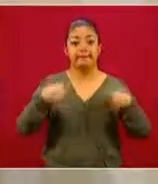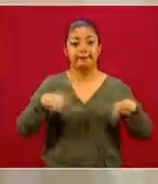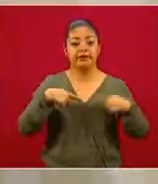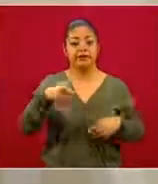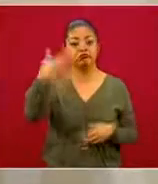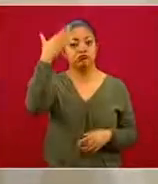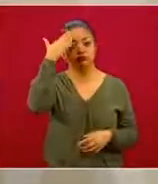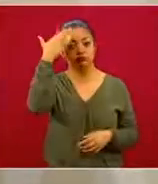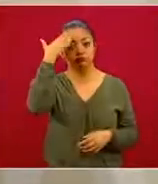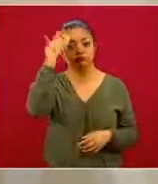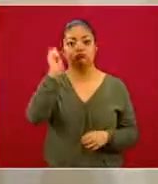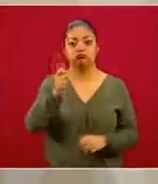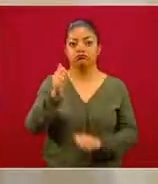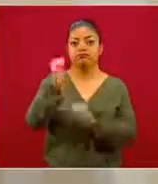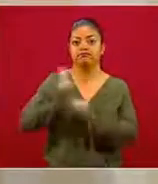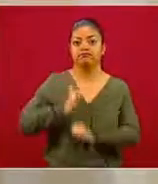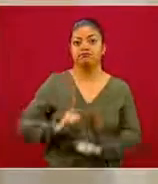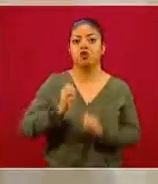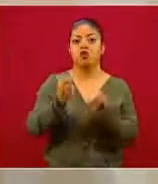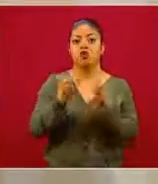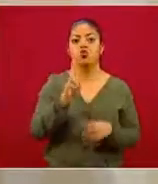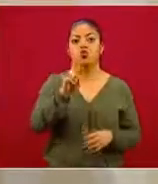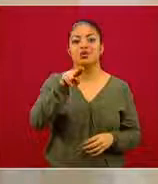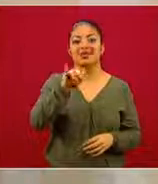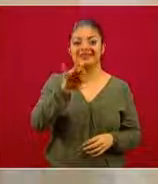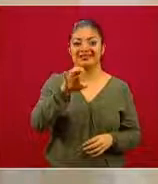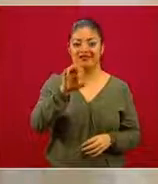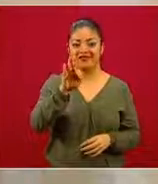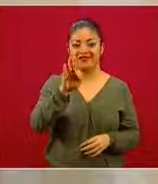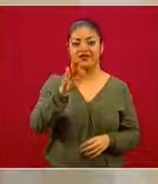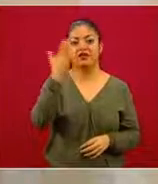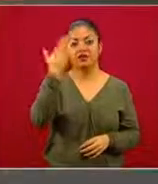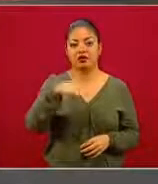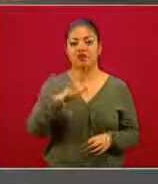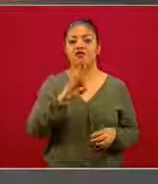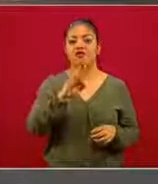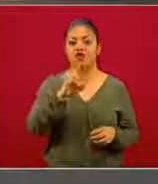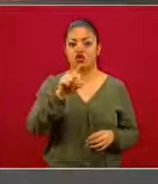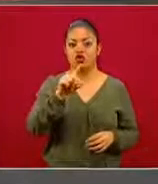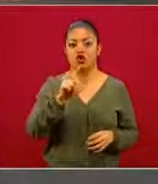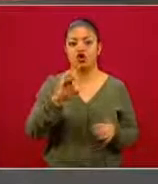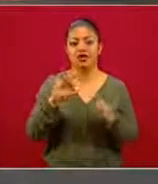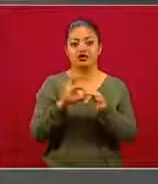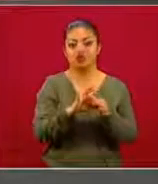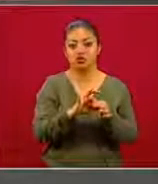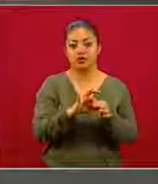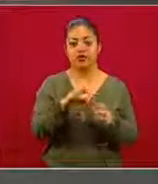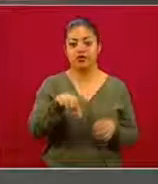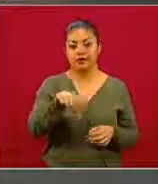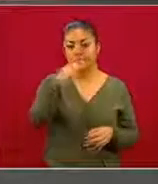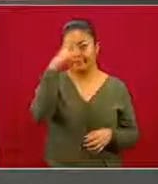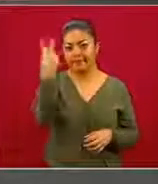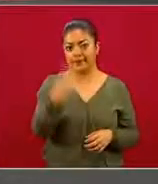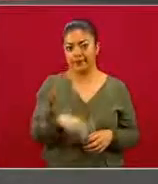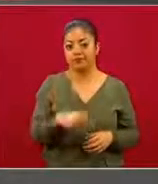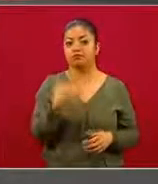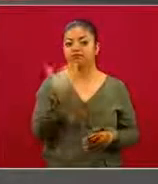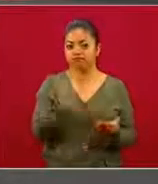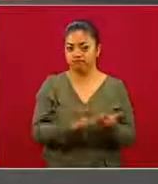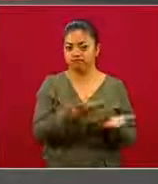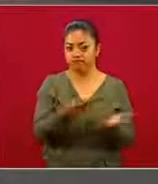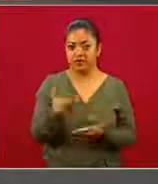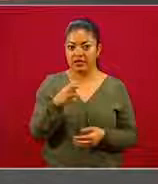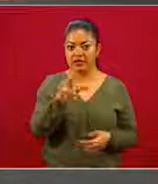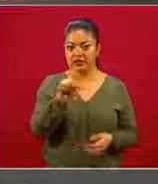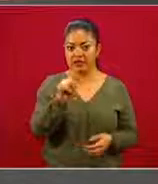Escuz. titular de la He oficina de is UNICEF, the el Fondo de head of Naciones the Unidas para la UNICEF Infancia en office México. Bienvenido, for Cristian.